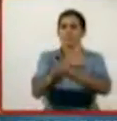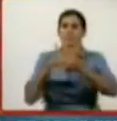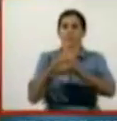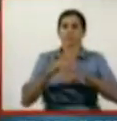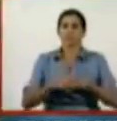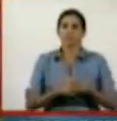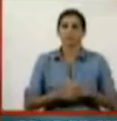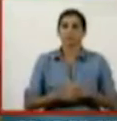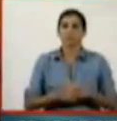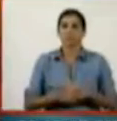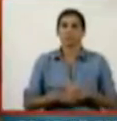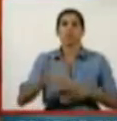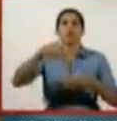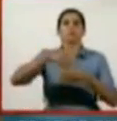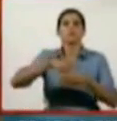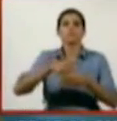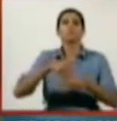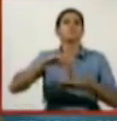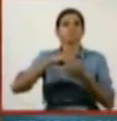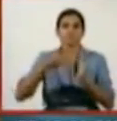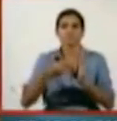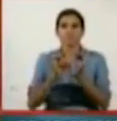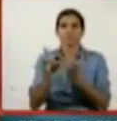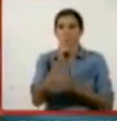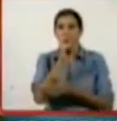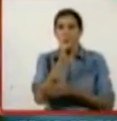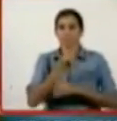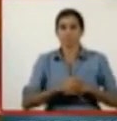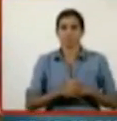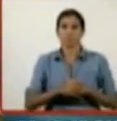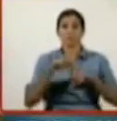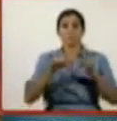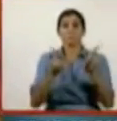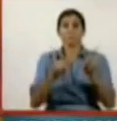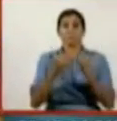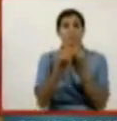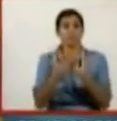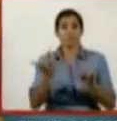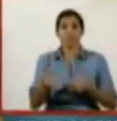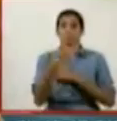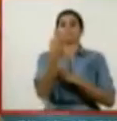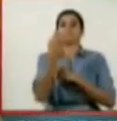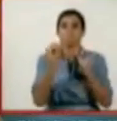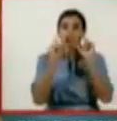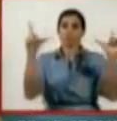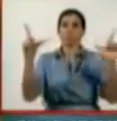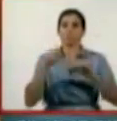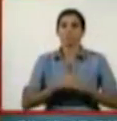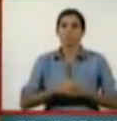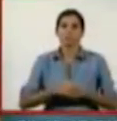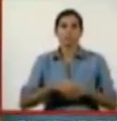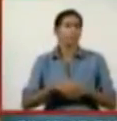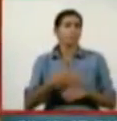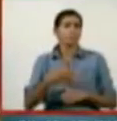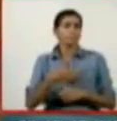plito el 8 de diciembre embargo final para su sorpresa el publicitado plebiscito se